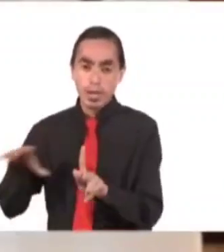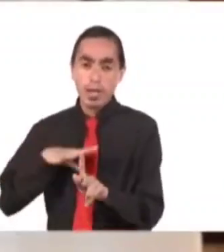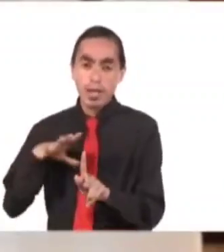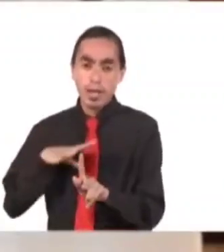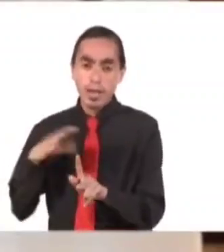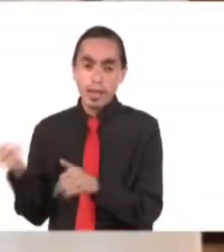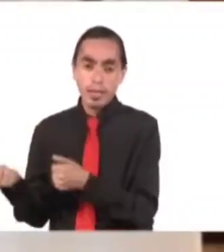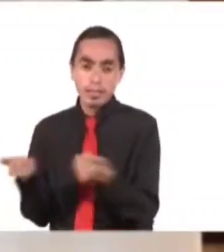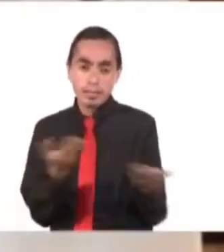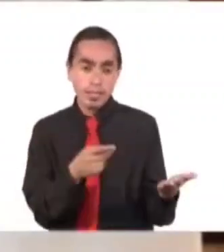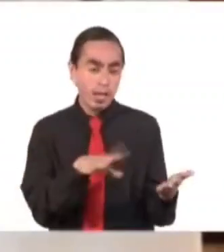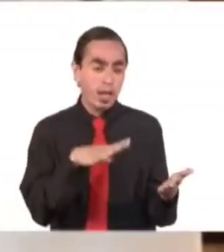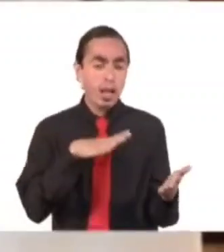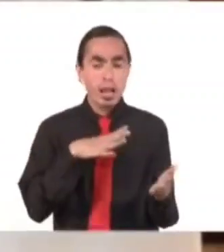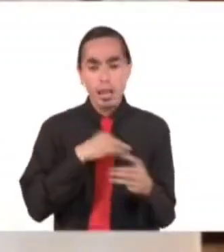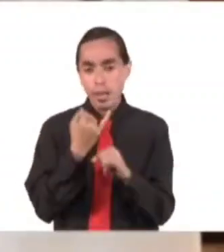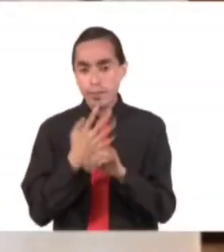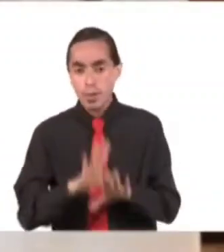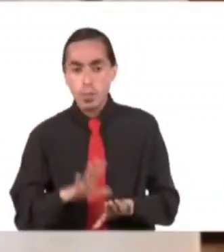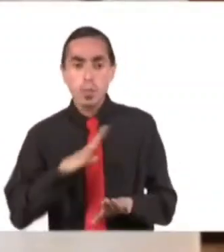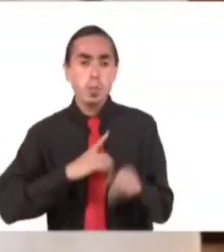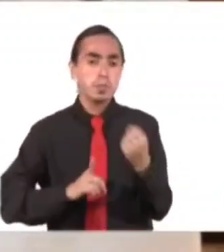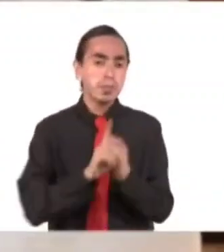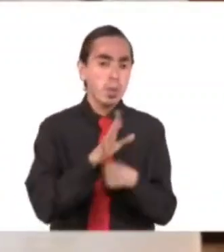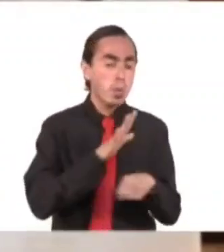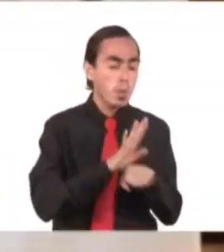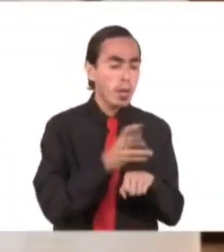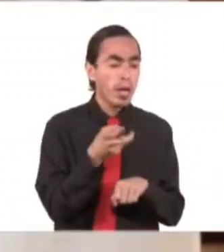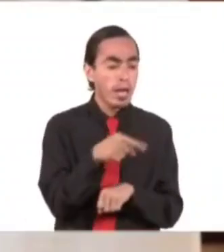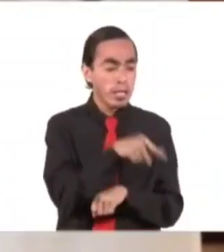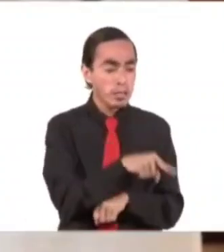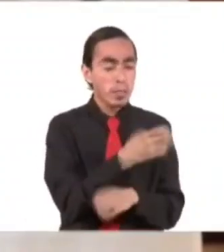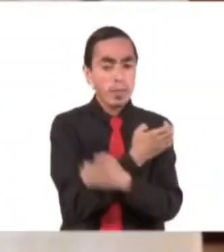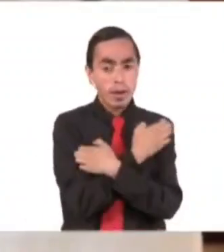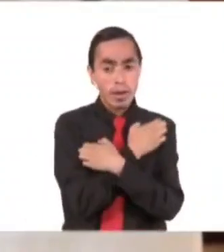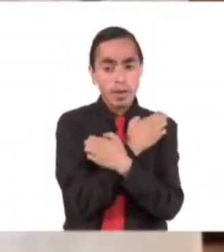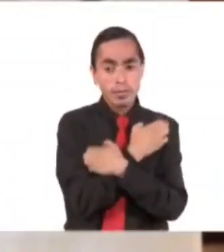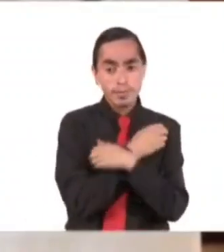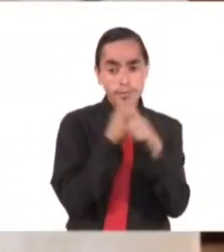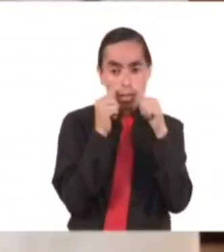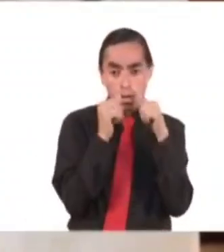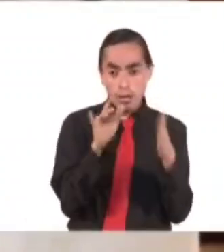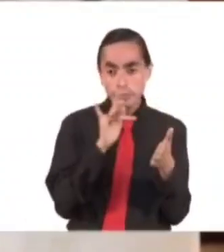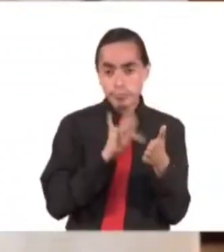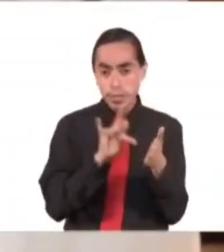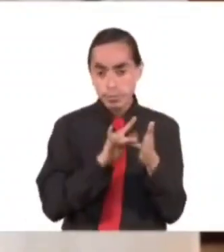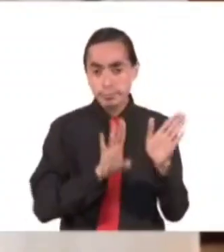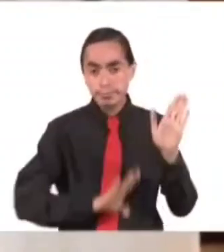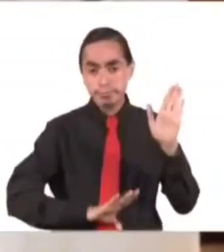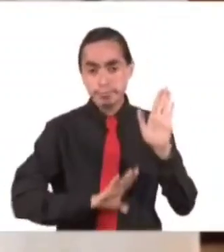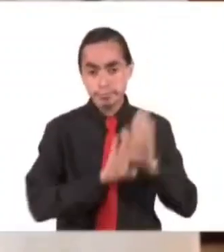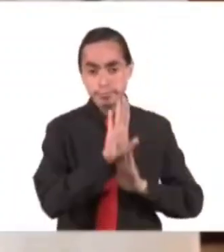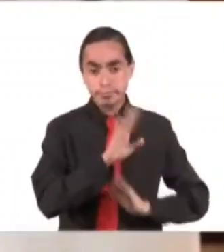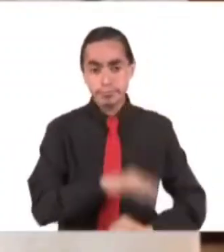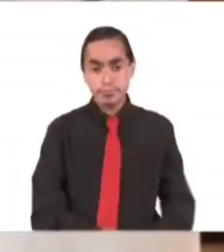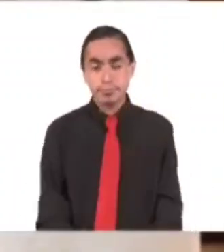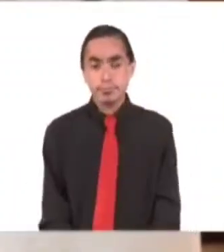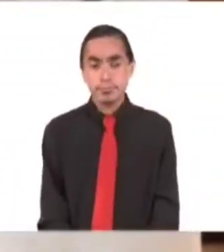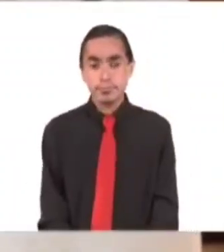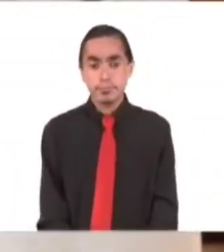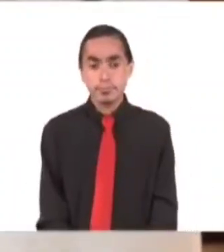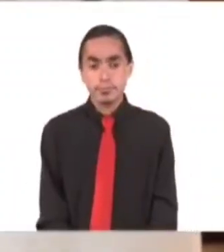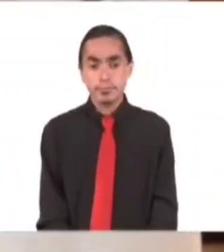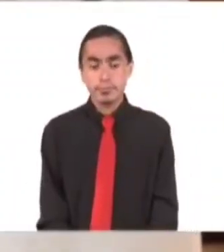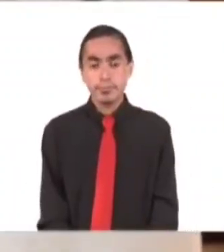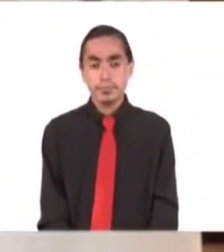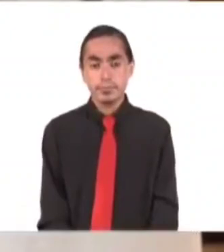problemática hacia el sector académico, de tal manera que se pueda avanzar mucho más con un análisis de este tipo.